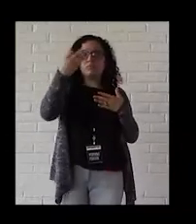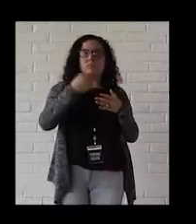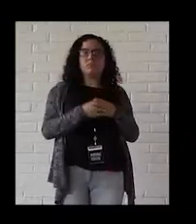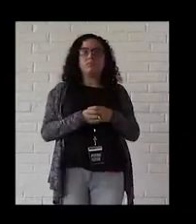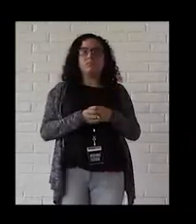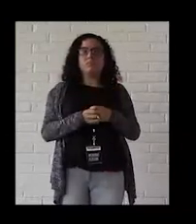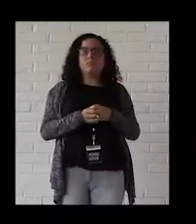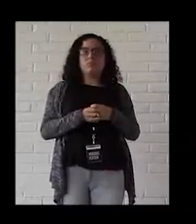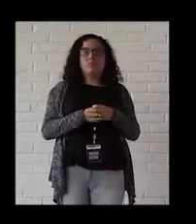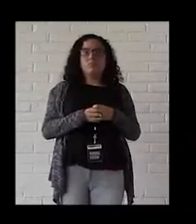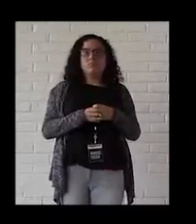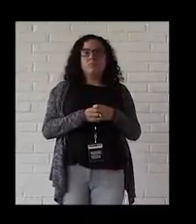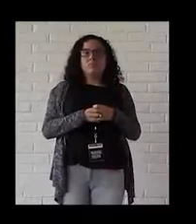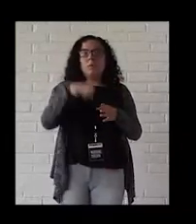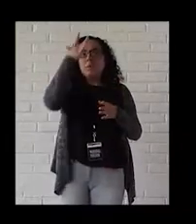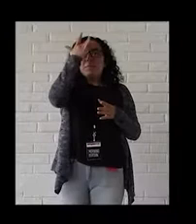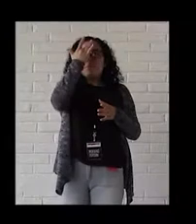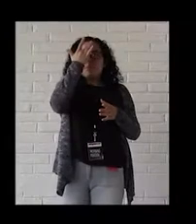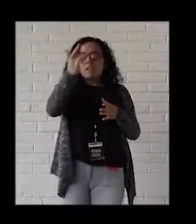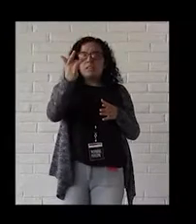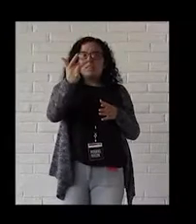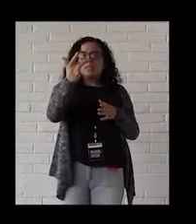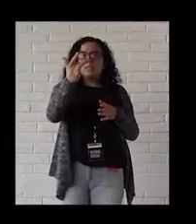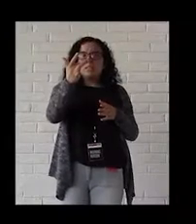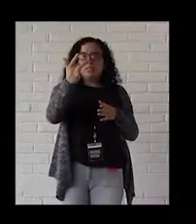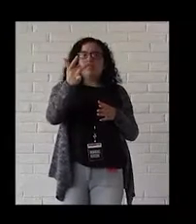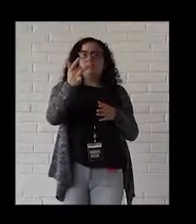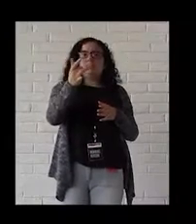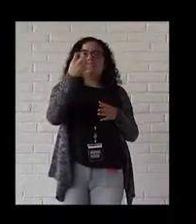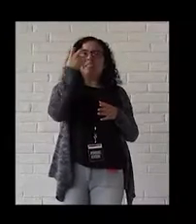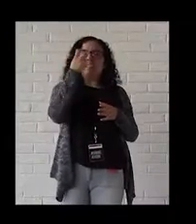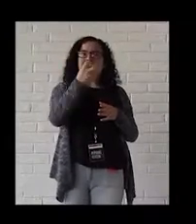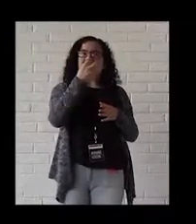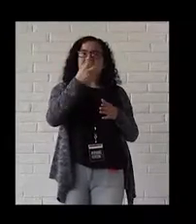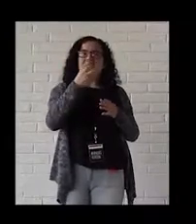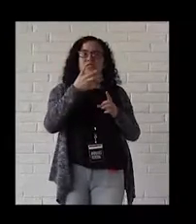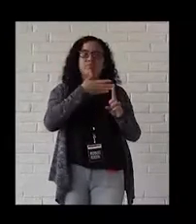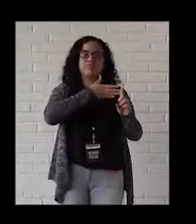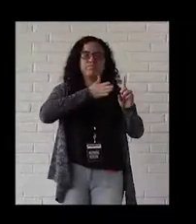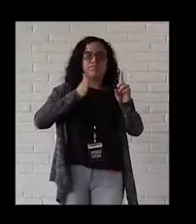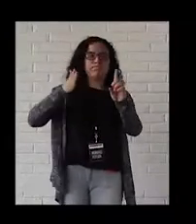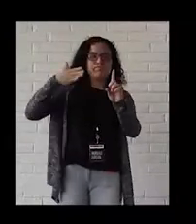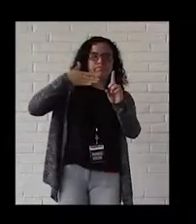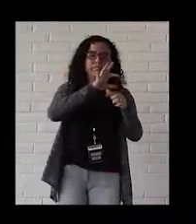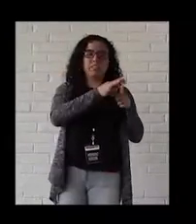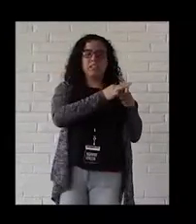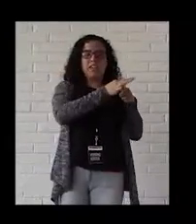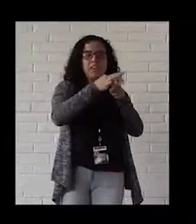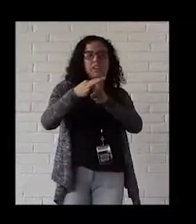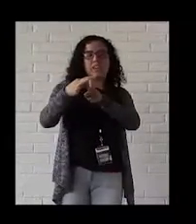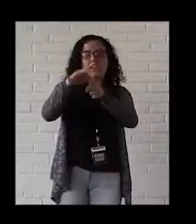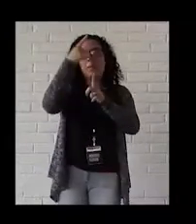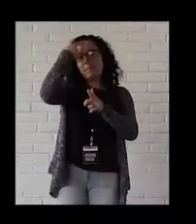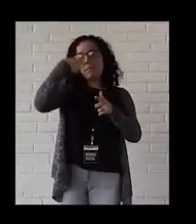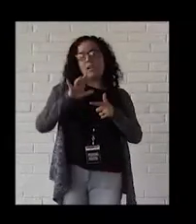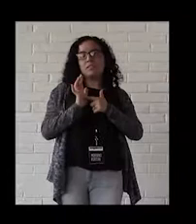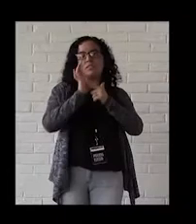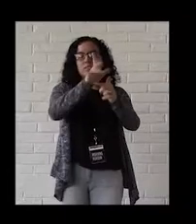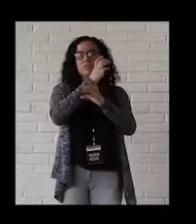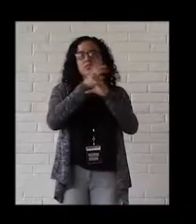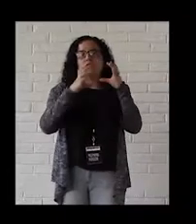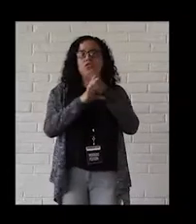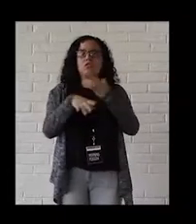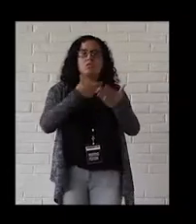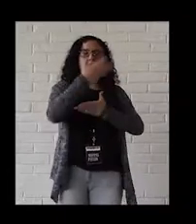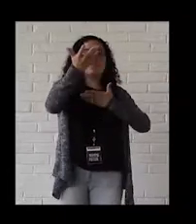magia. En un punto me di cuenta que la magia era el perfecto vehículo para yo empezar a demostrar todas estas cosas, o compartirlas con los